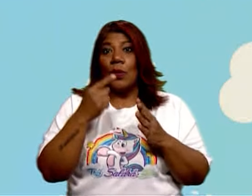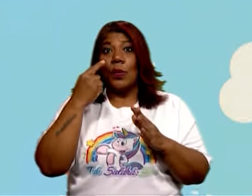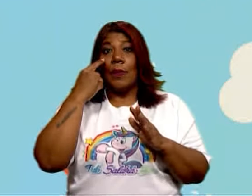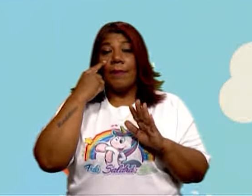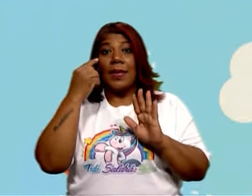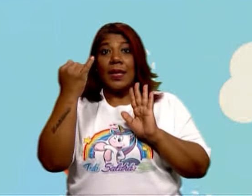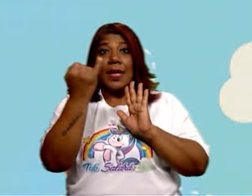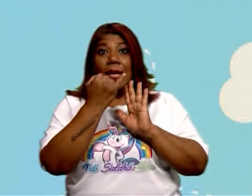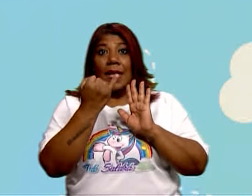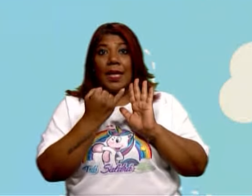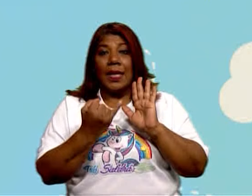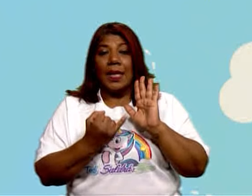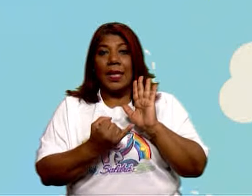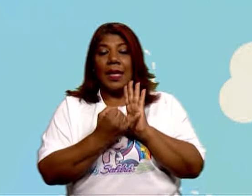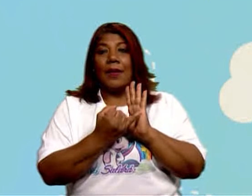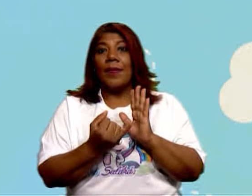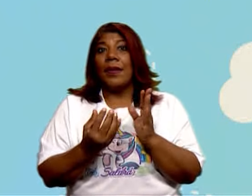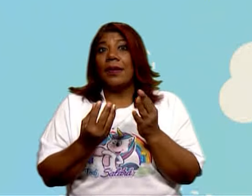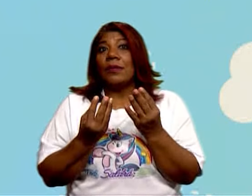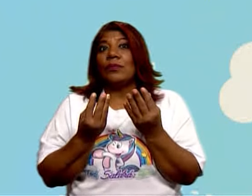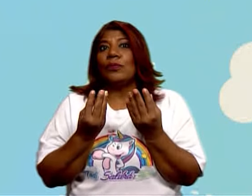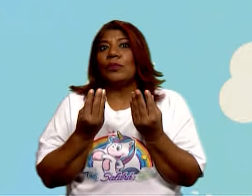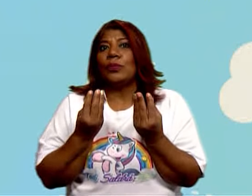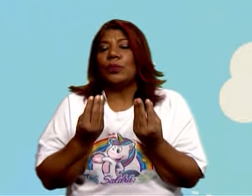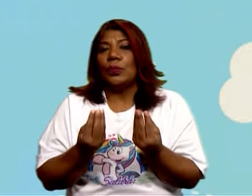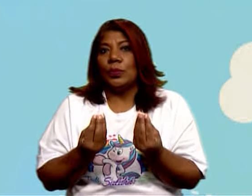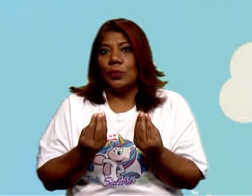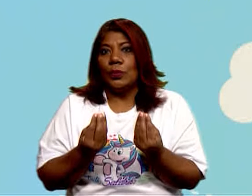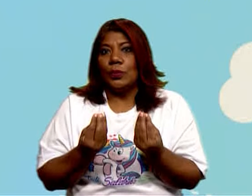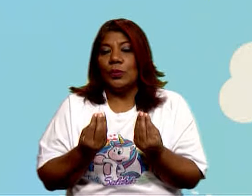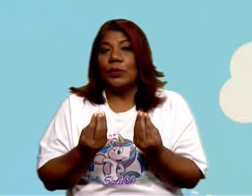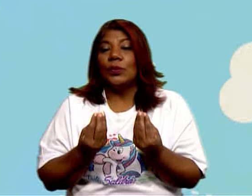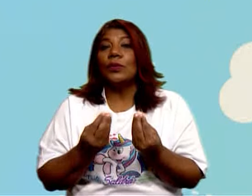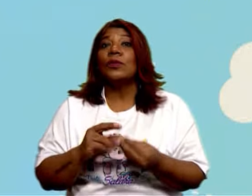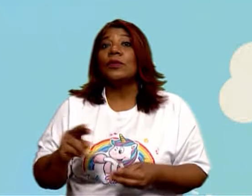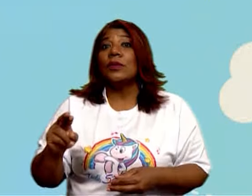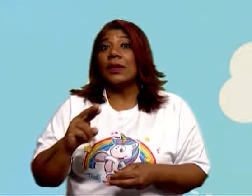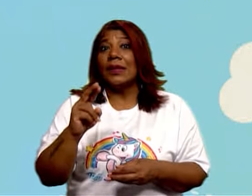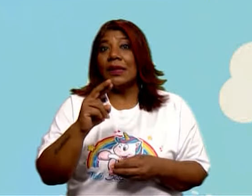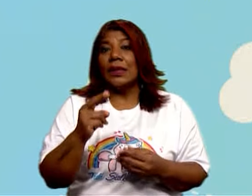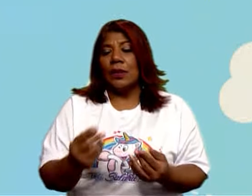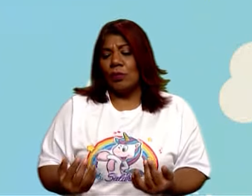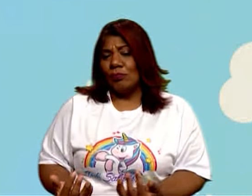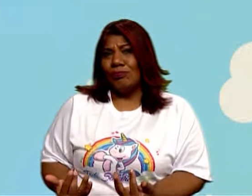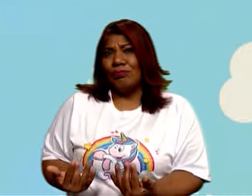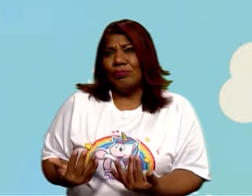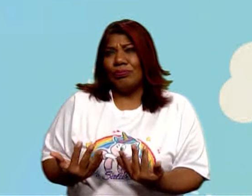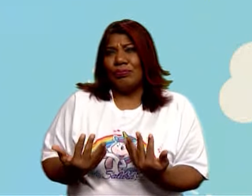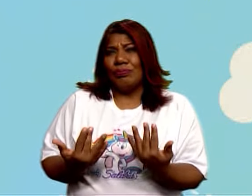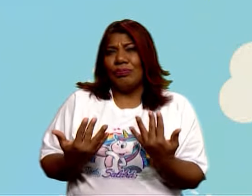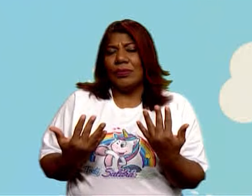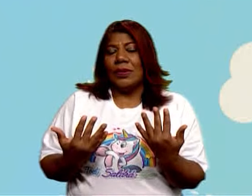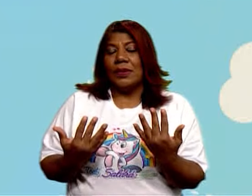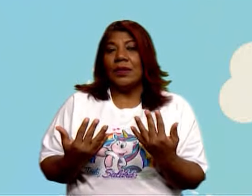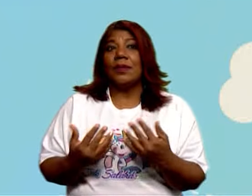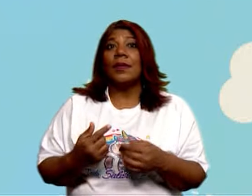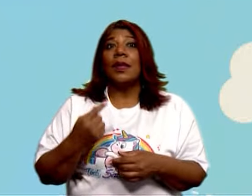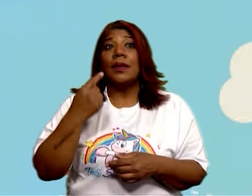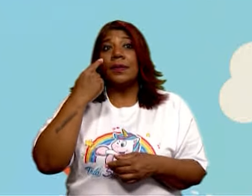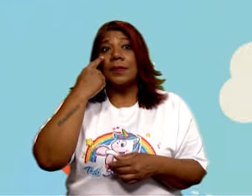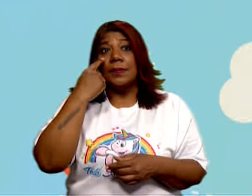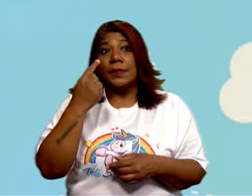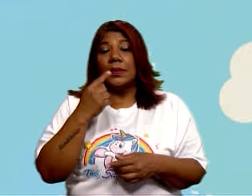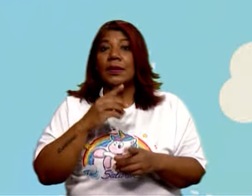encontramos muchos de ellos, y aquí los vamos a distinguir. Dice, accidente geográfico